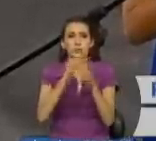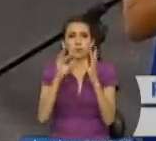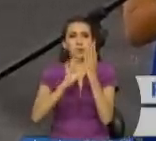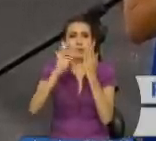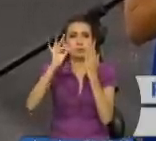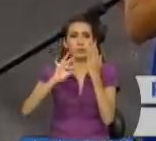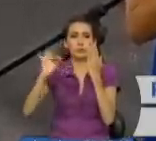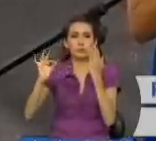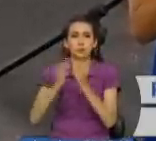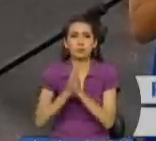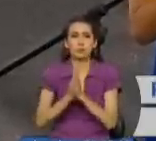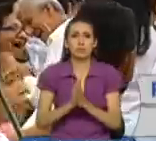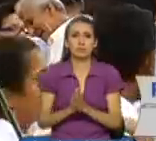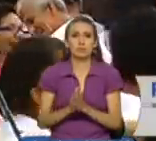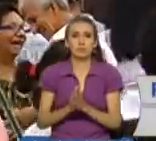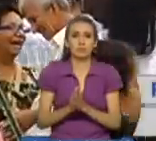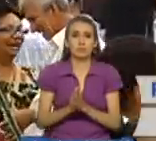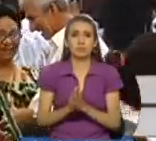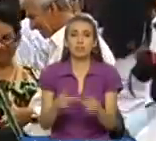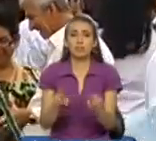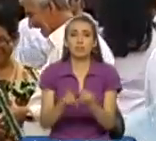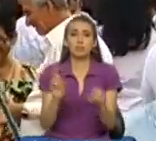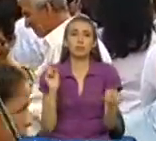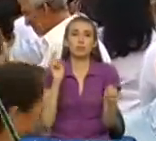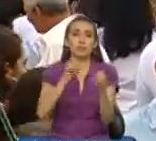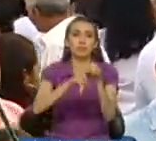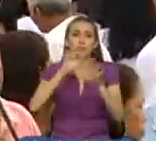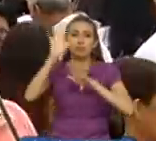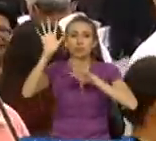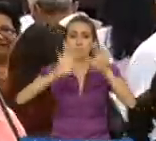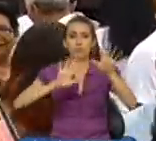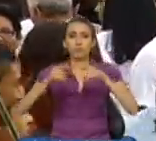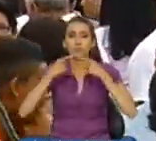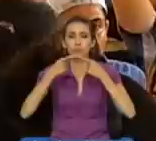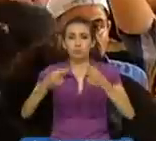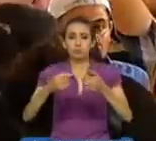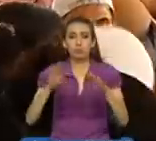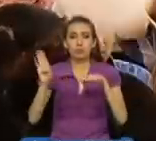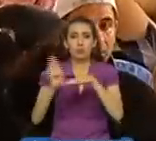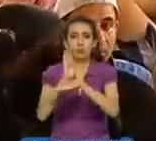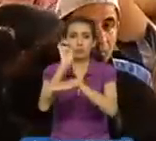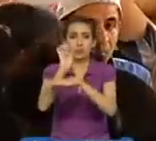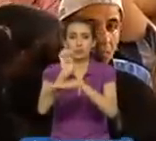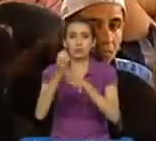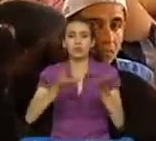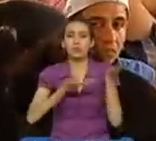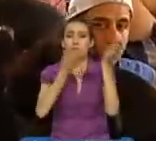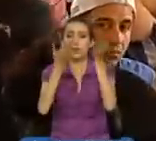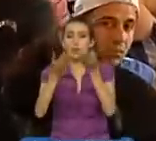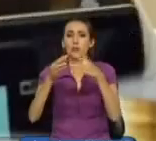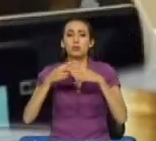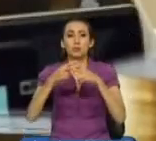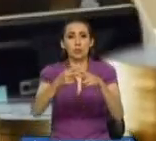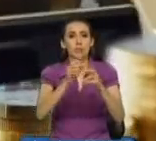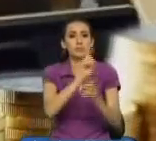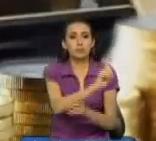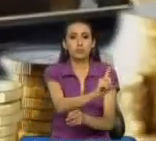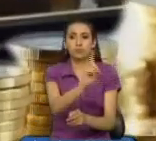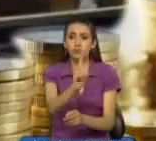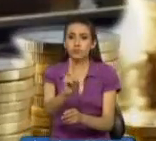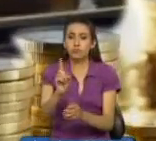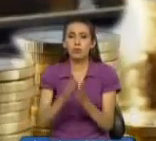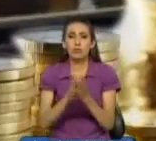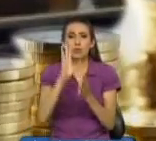con los productos no financieros como parte de los beneficios que oferta el banco del pueblo se entregarán créditos individuales